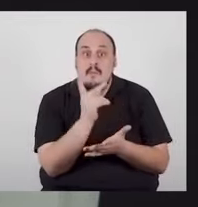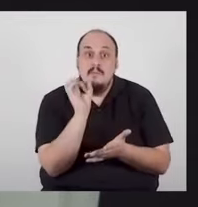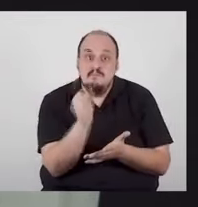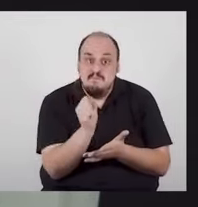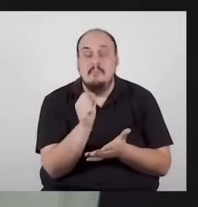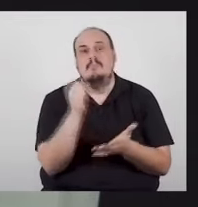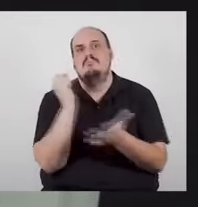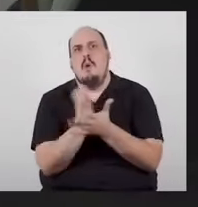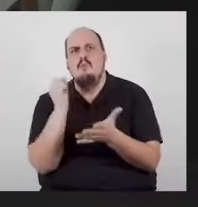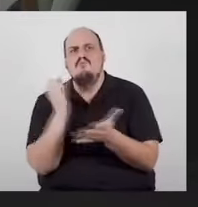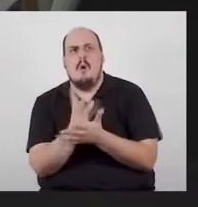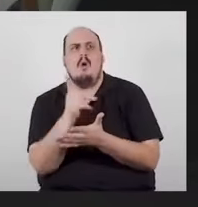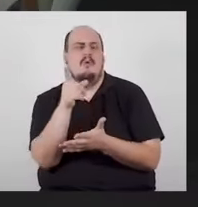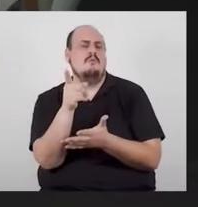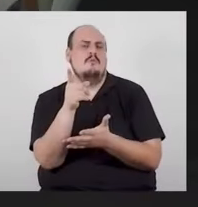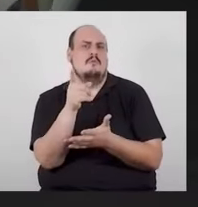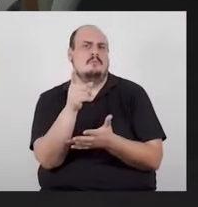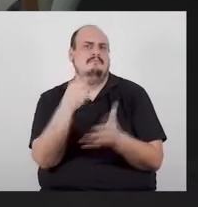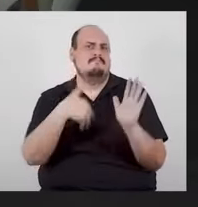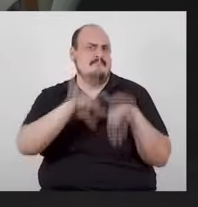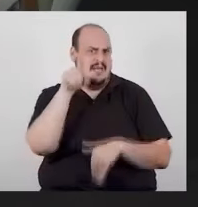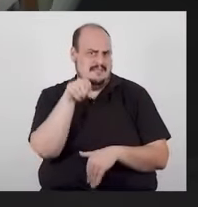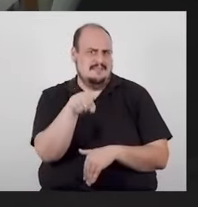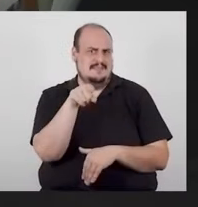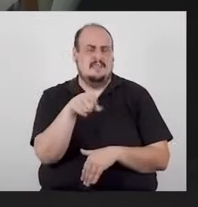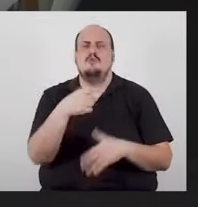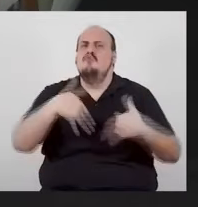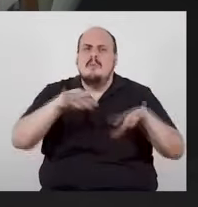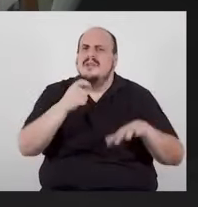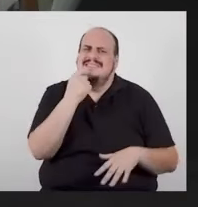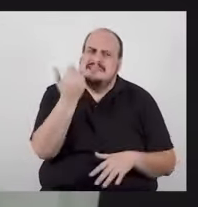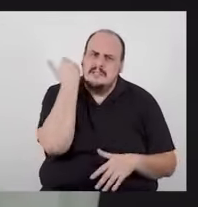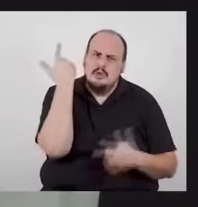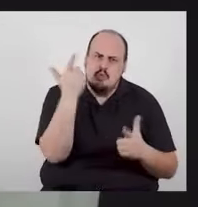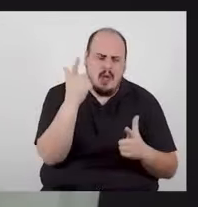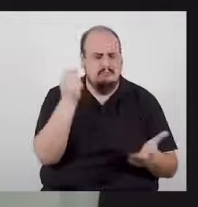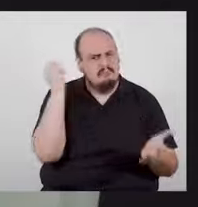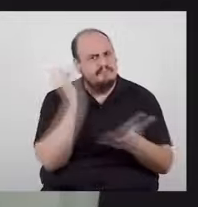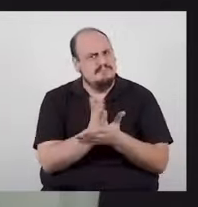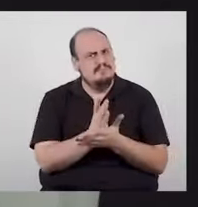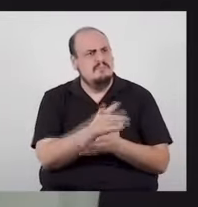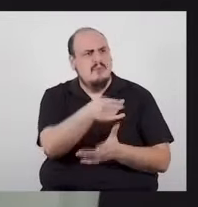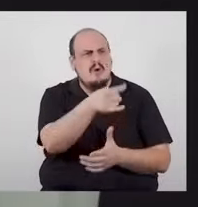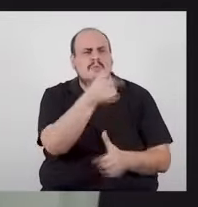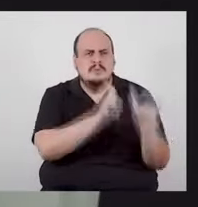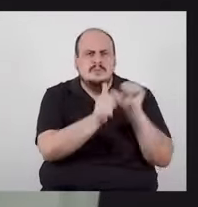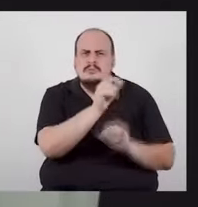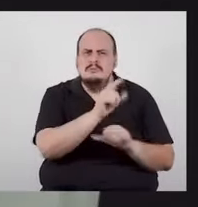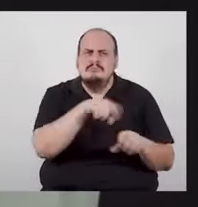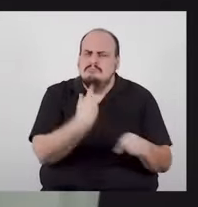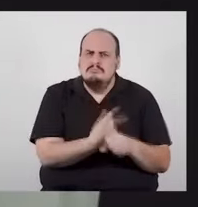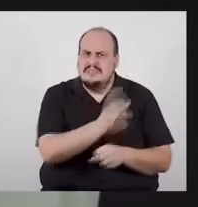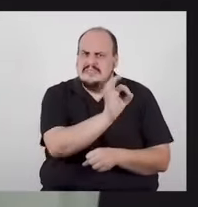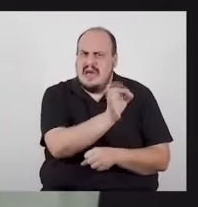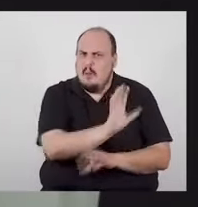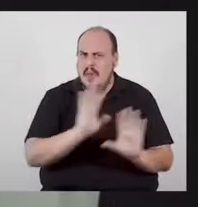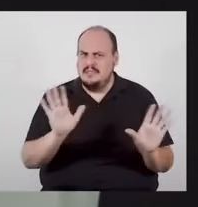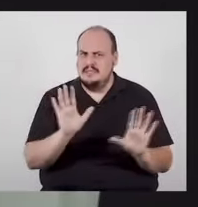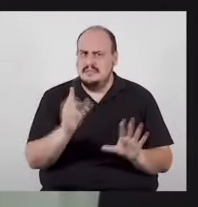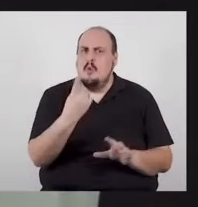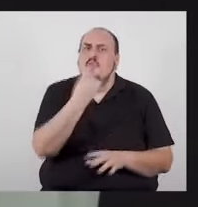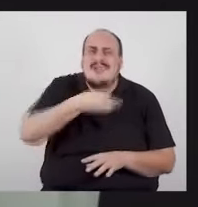un siniestro o lo que sea, penalización, porque vos sabés que no podés tomar. Ahora sabés que no podés tomar ni